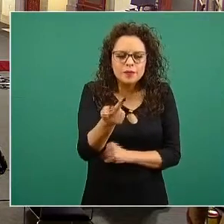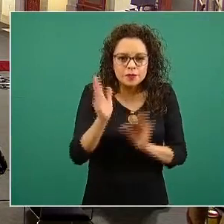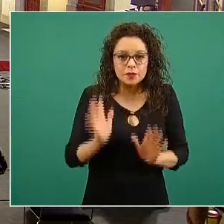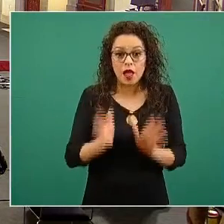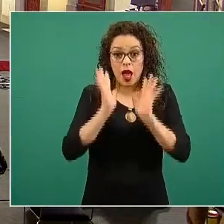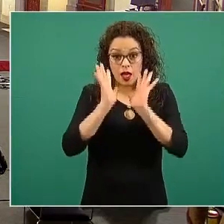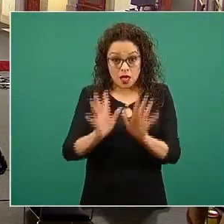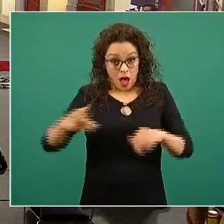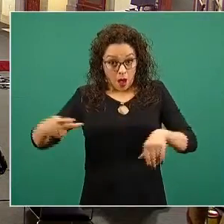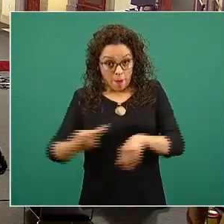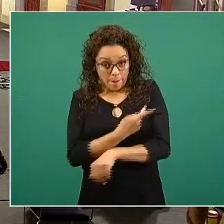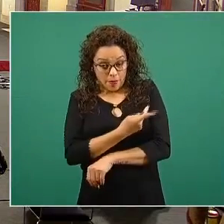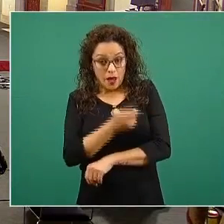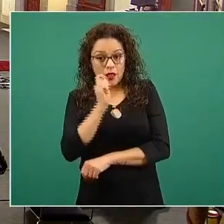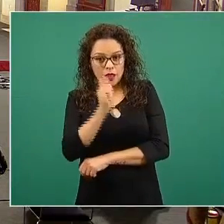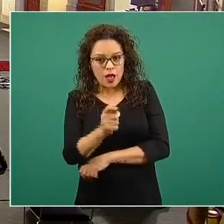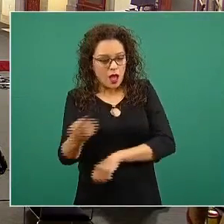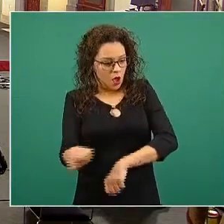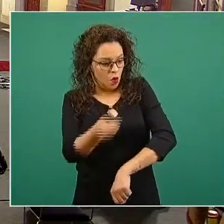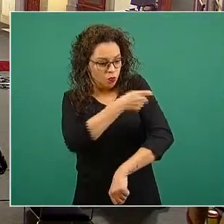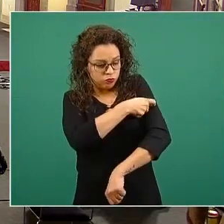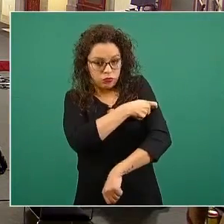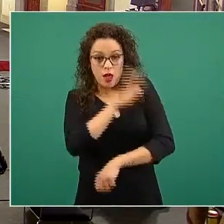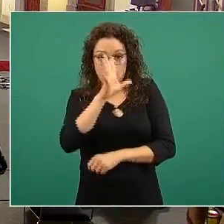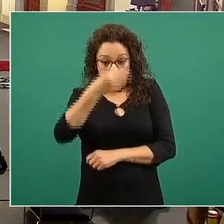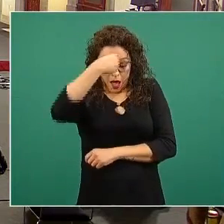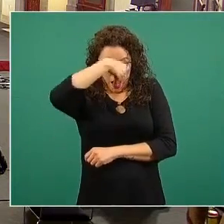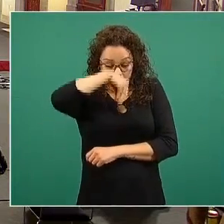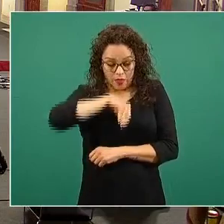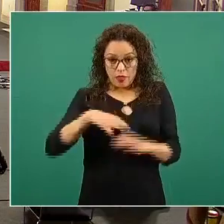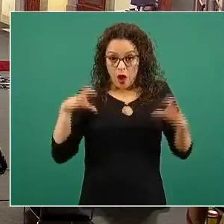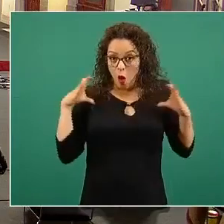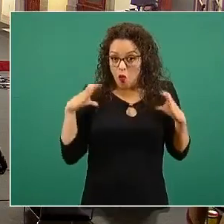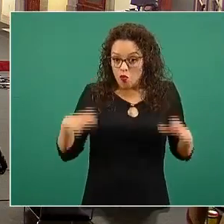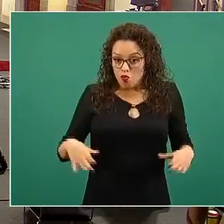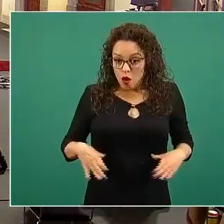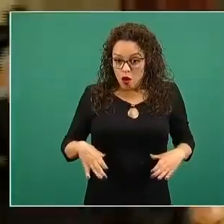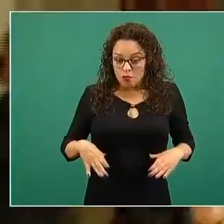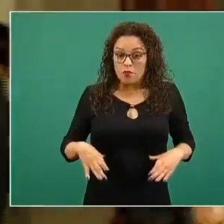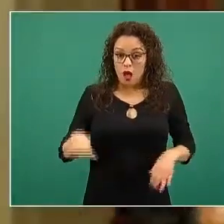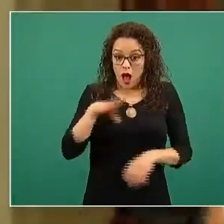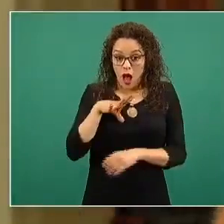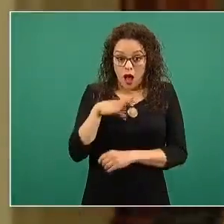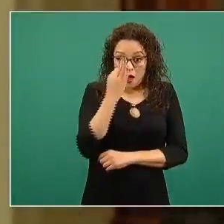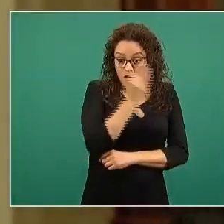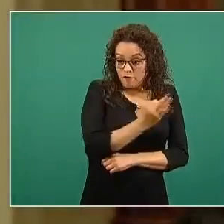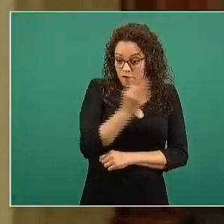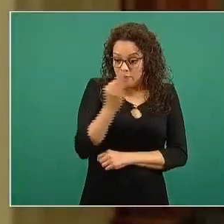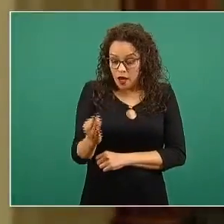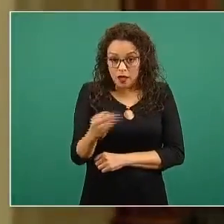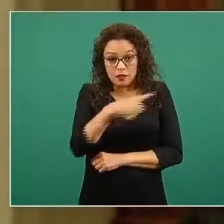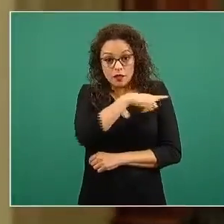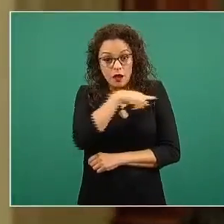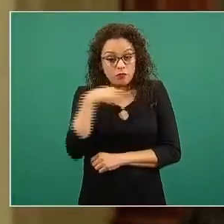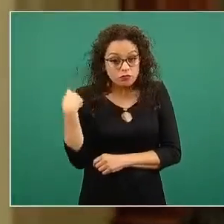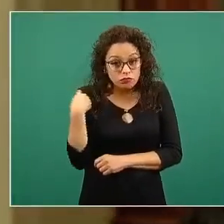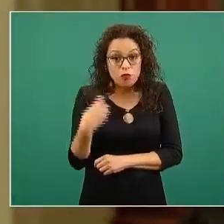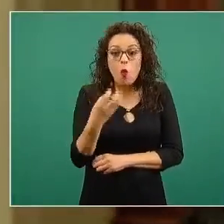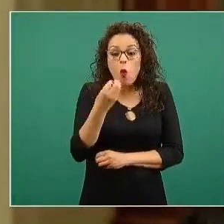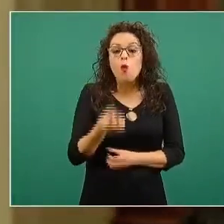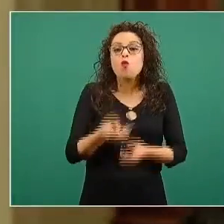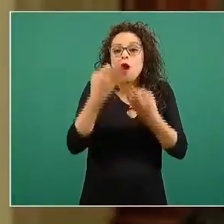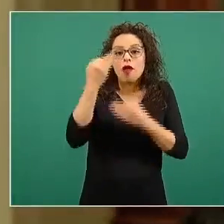aplicada la vacuna en el cuerpo humano, tiene caducidad, rendimiento de tiempo de vida y